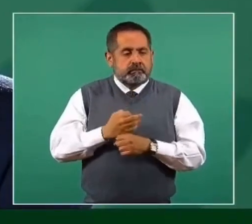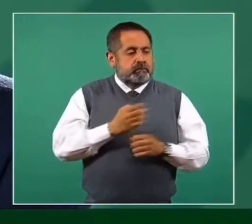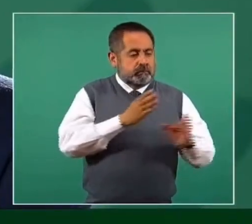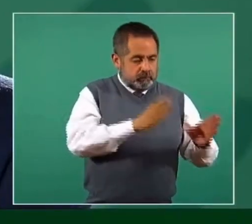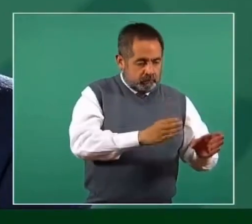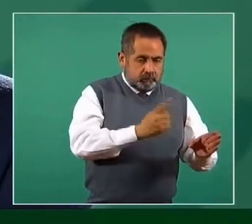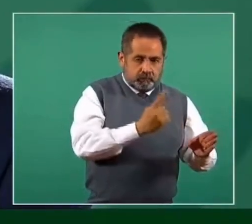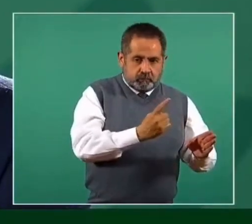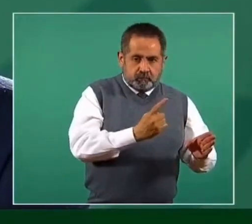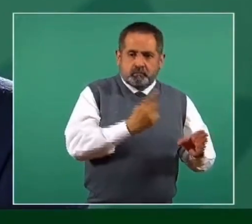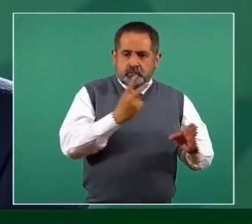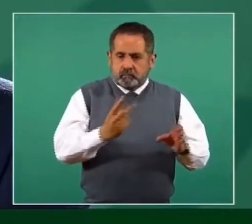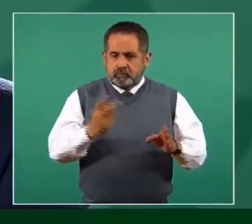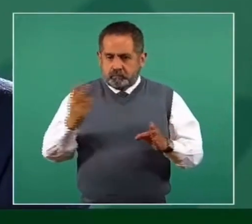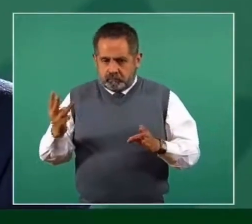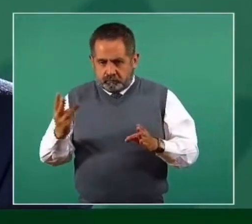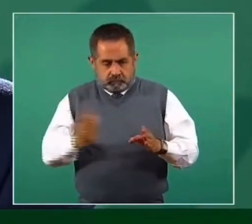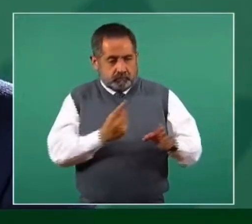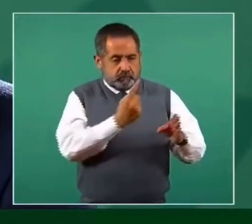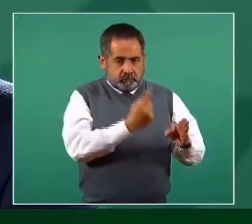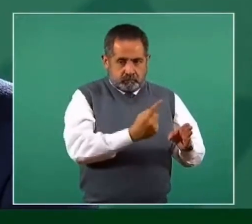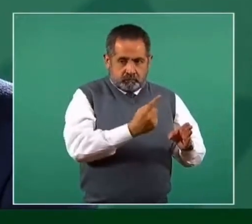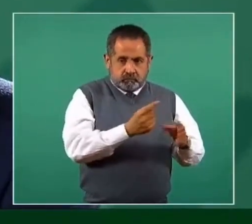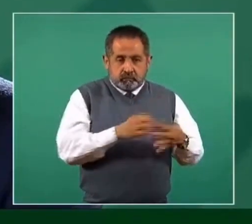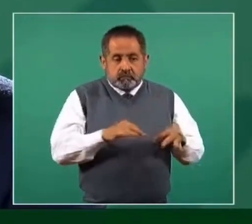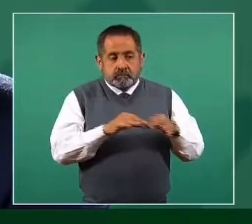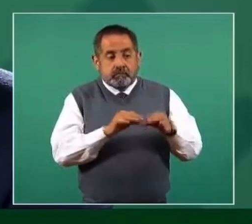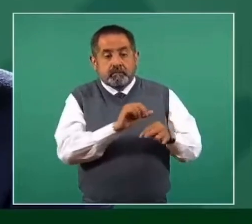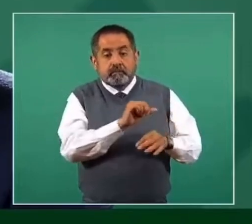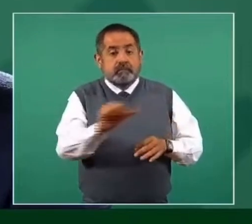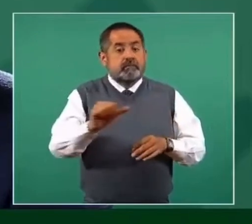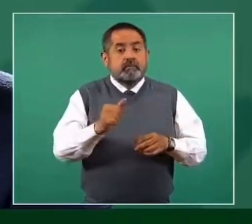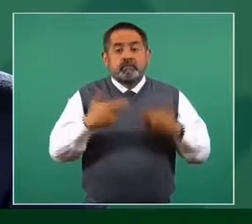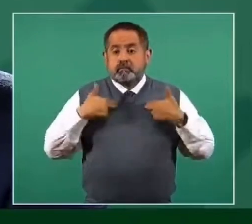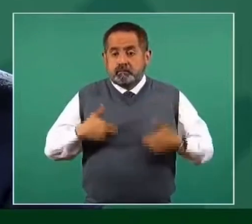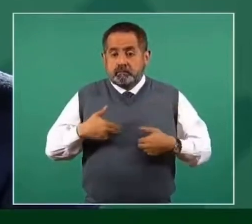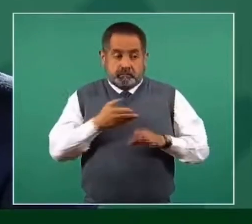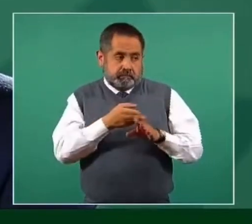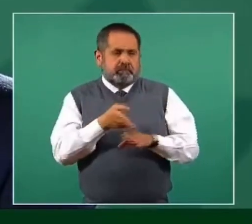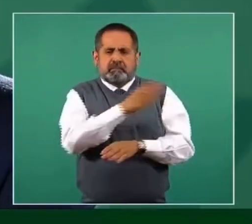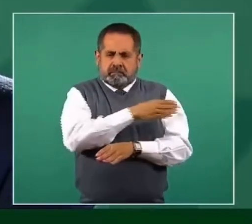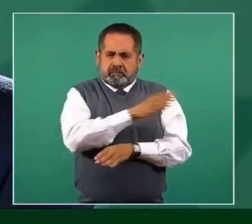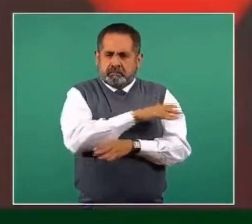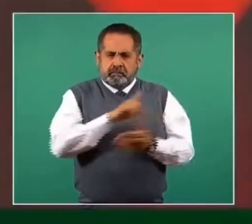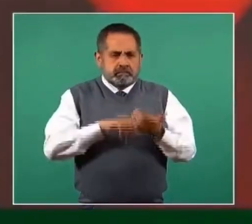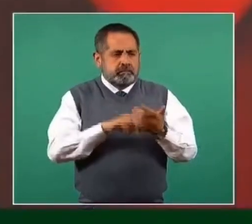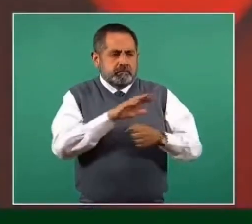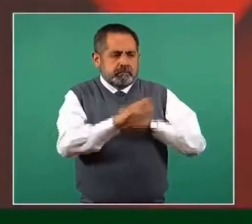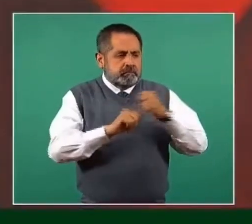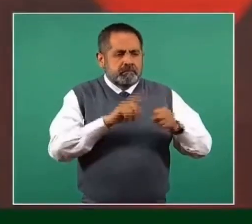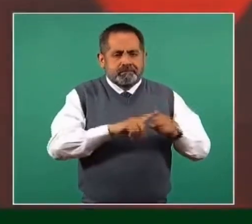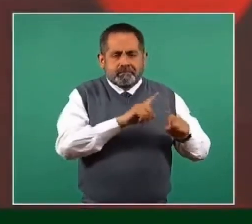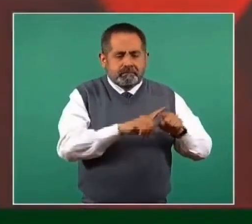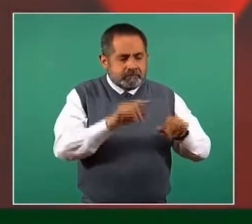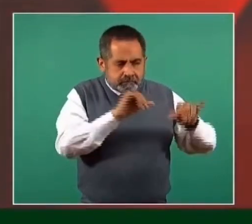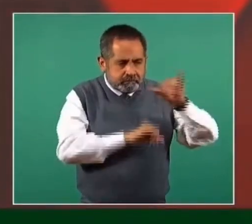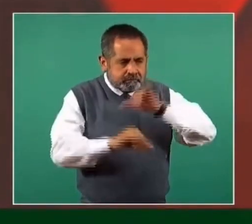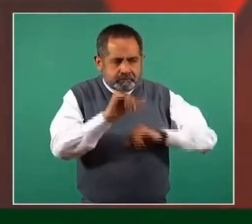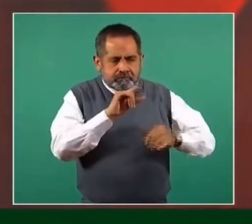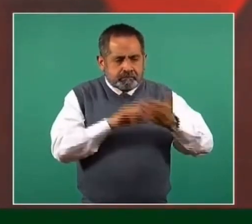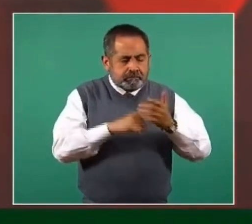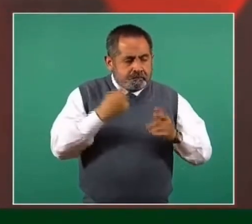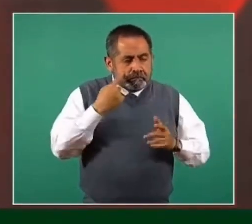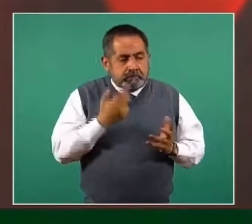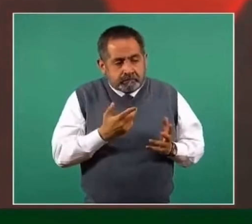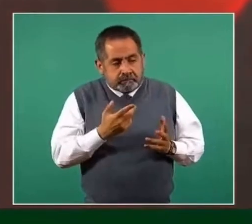primer filtro de seguridad ya en humanos, después de que la vacuna ha sido evaluada, desde luego, en laboratorio y en